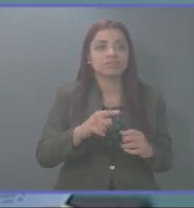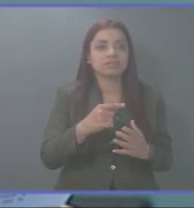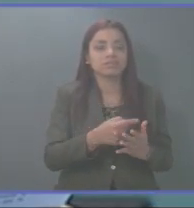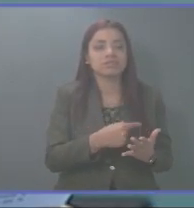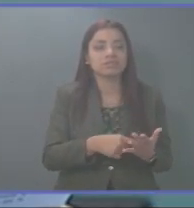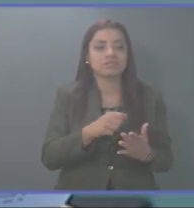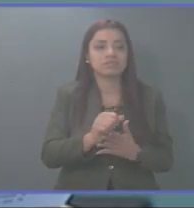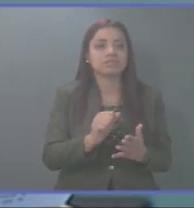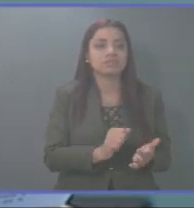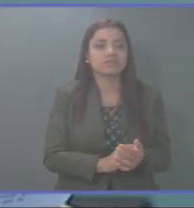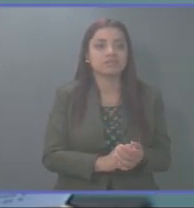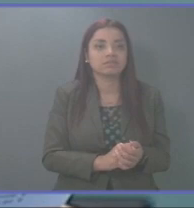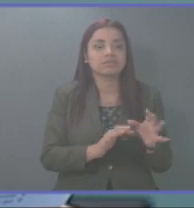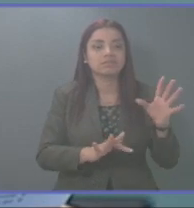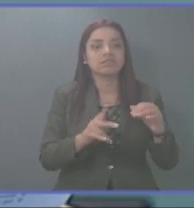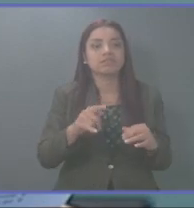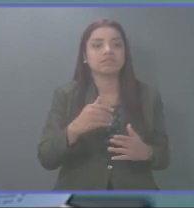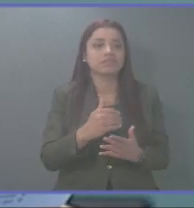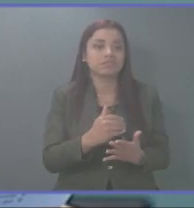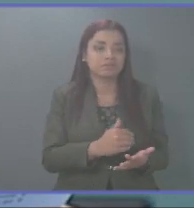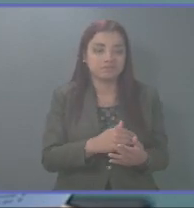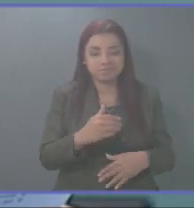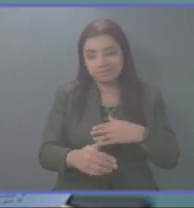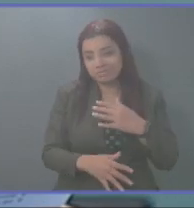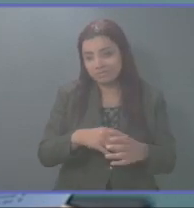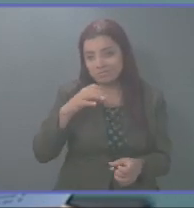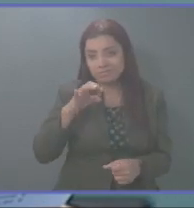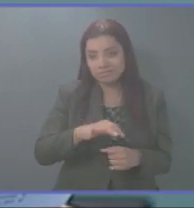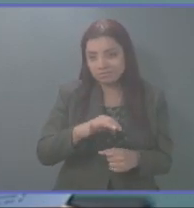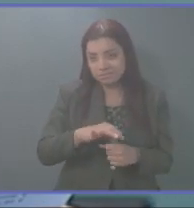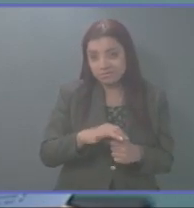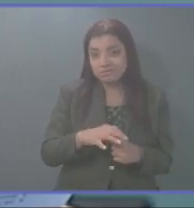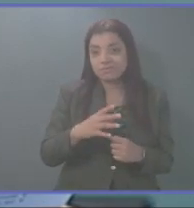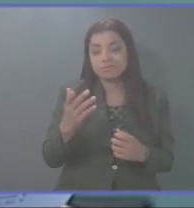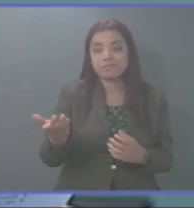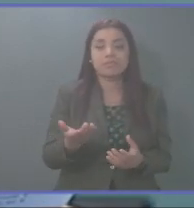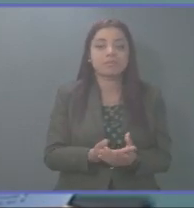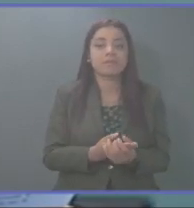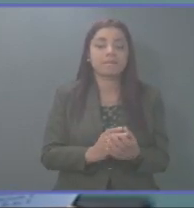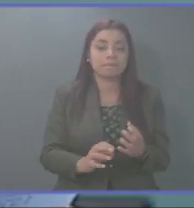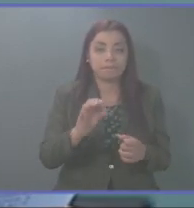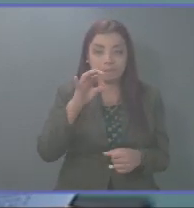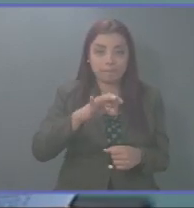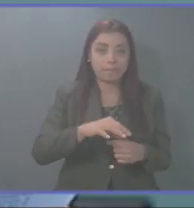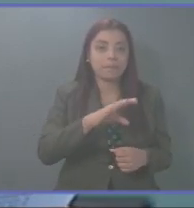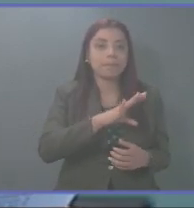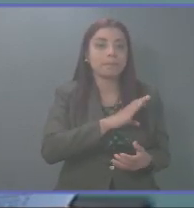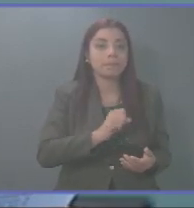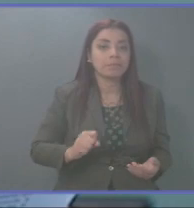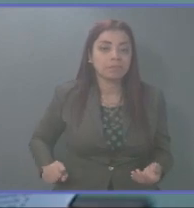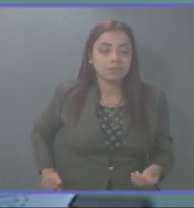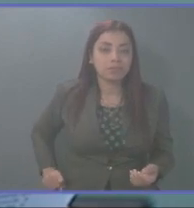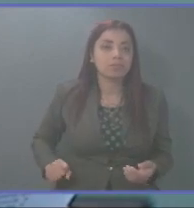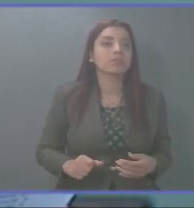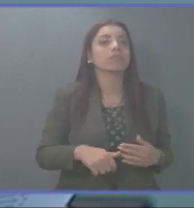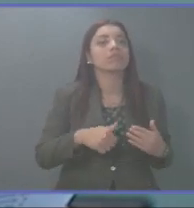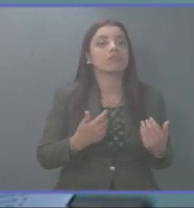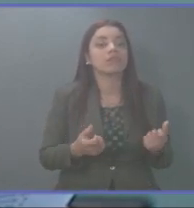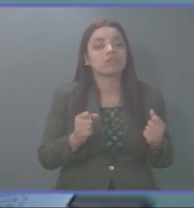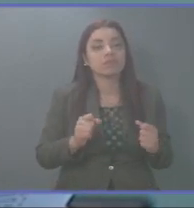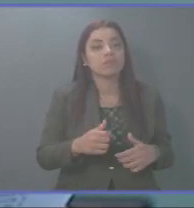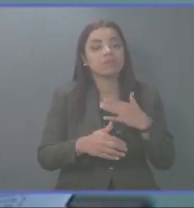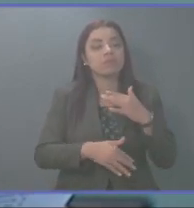Artículo 11. El envío del material electoral y la recepción de los votos de la ciudadanía salvadoreña en el exterior estarán bajo